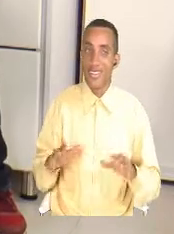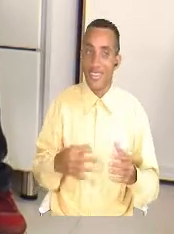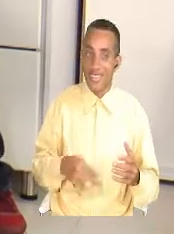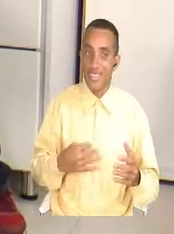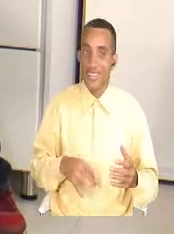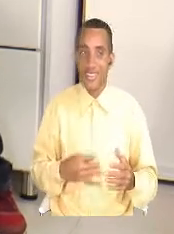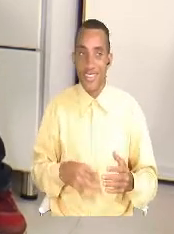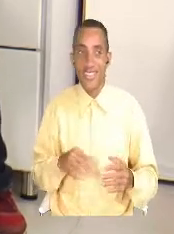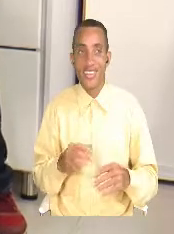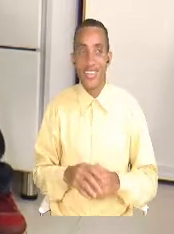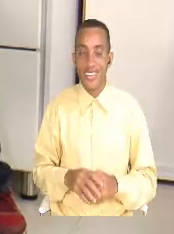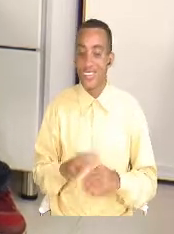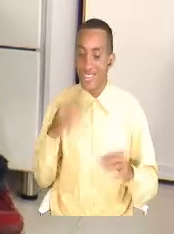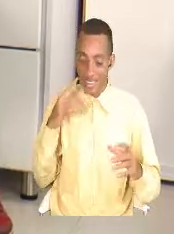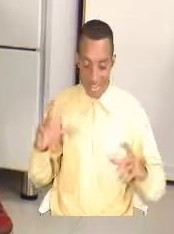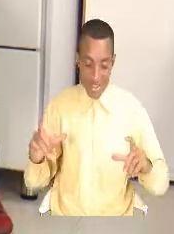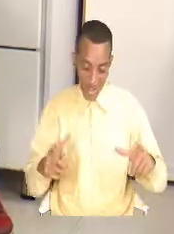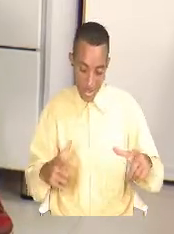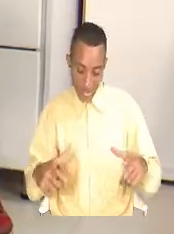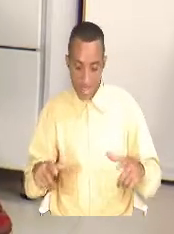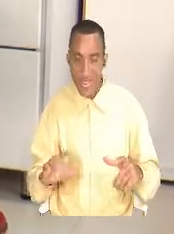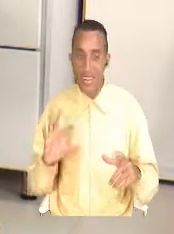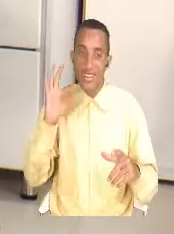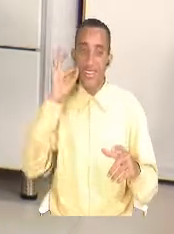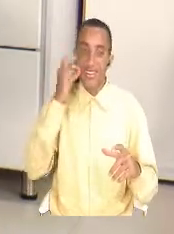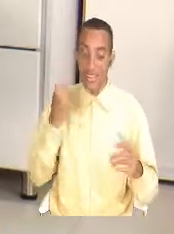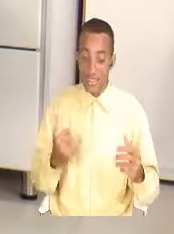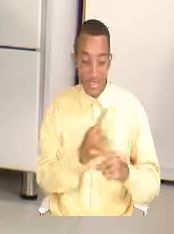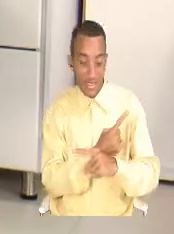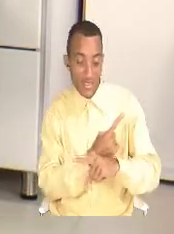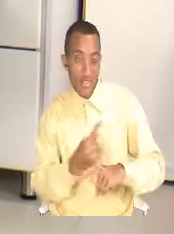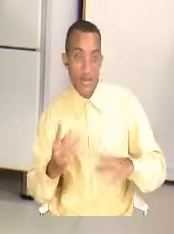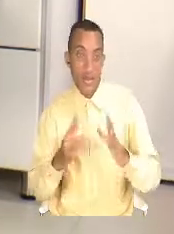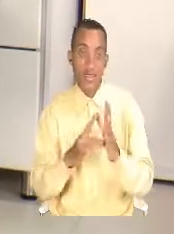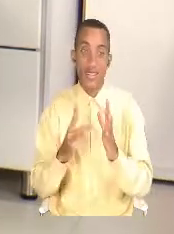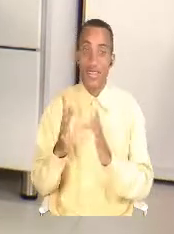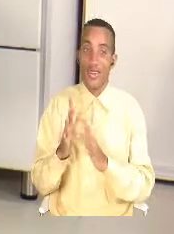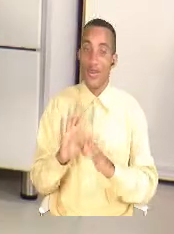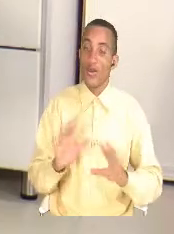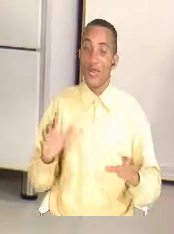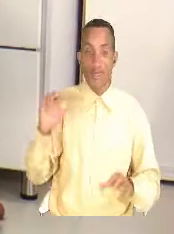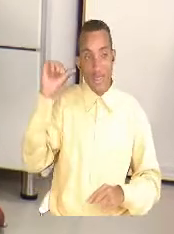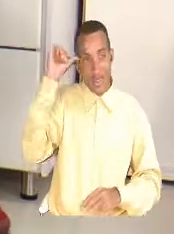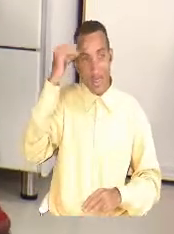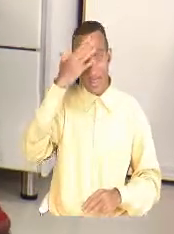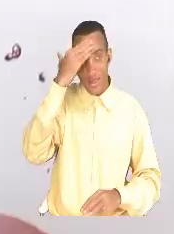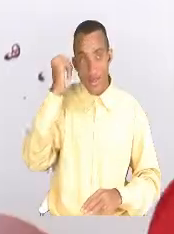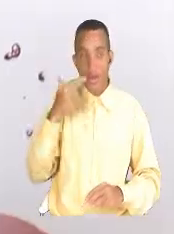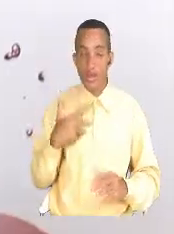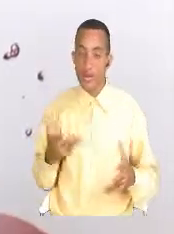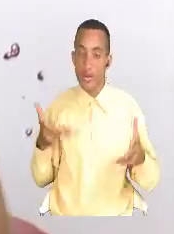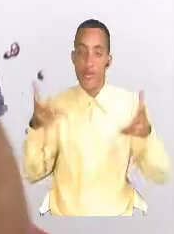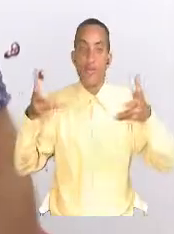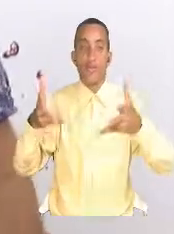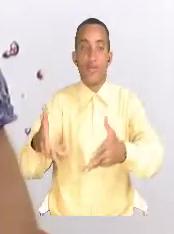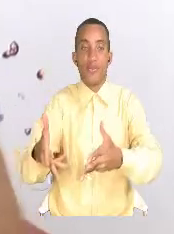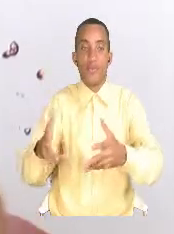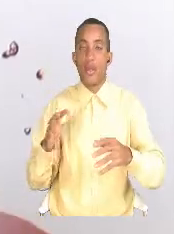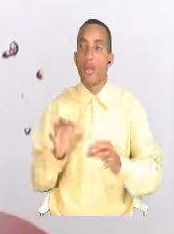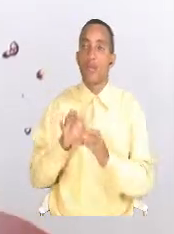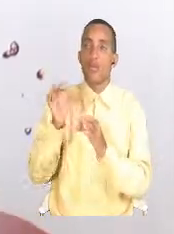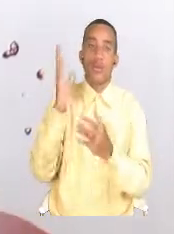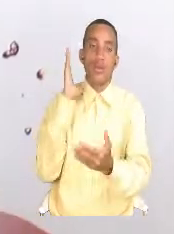Este sabroso plato para hoy y en Semana Santa. Y no se les olvide, mi gente, aportarle a la gente de Mocoa. Hoy por